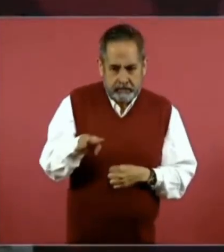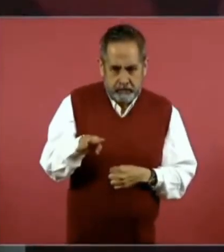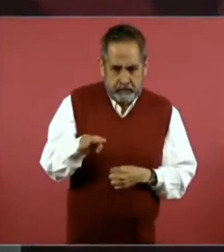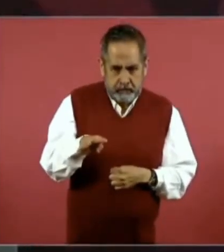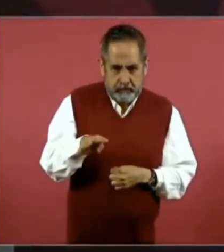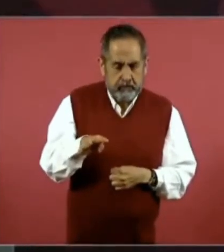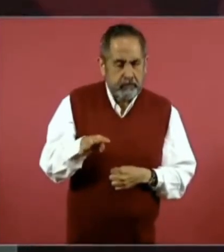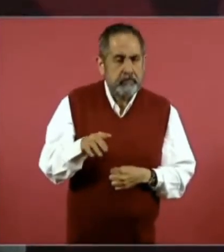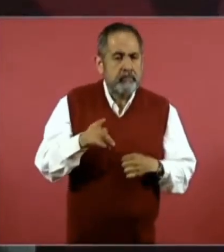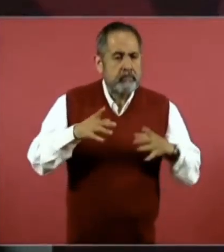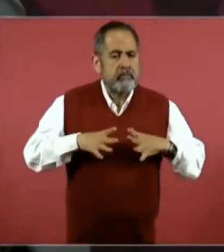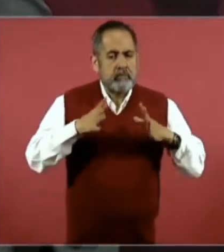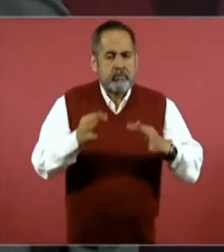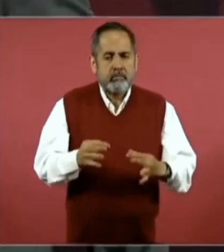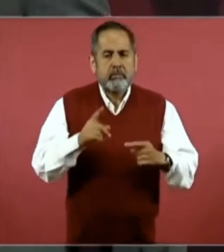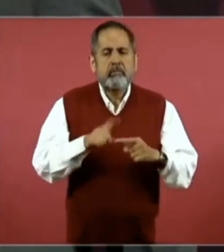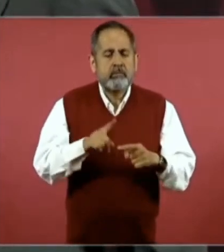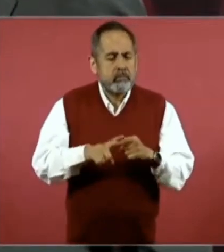y lo funda